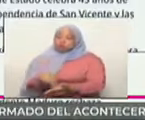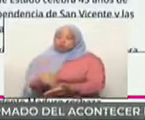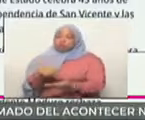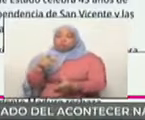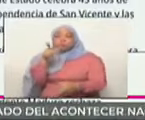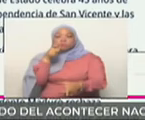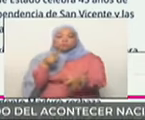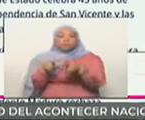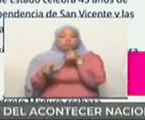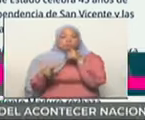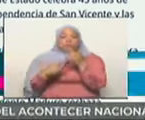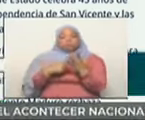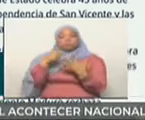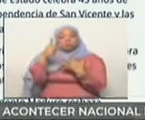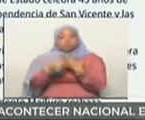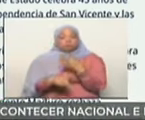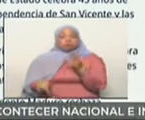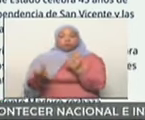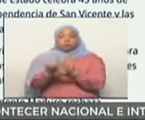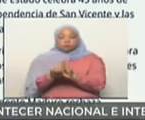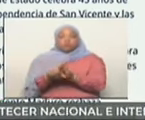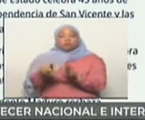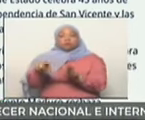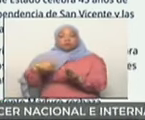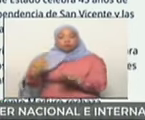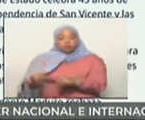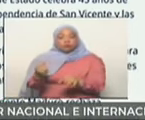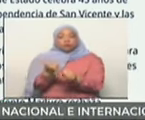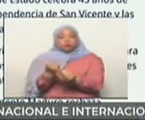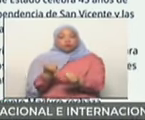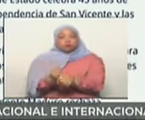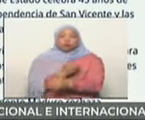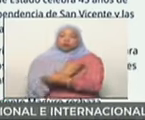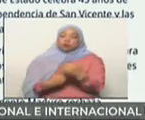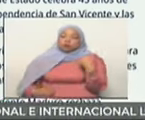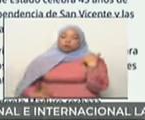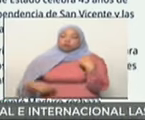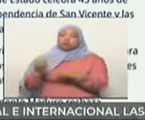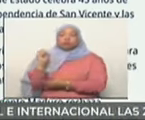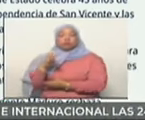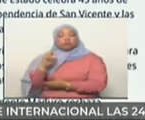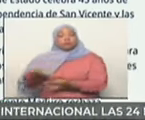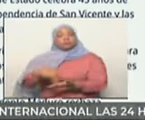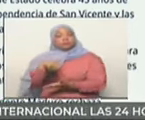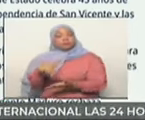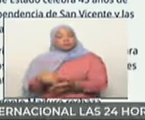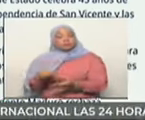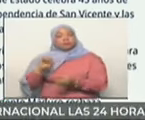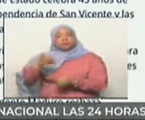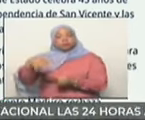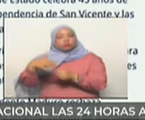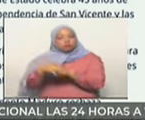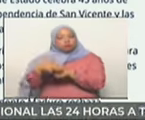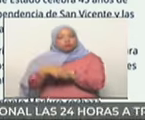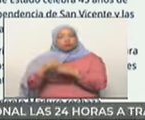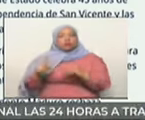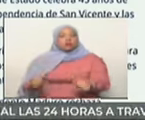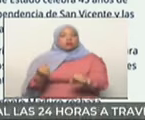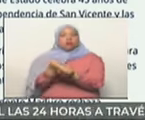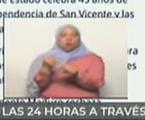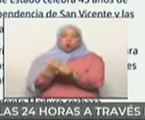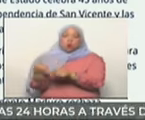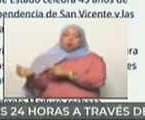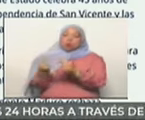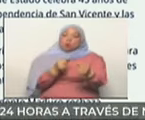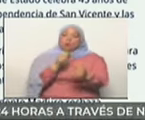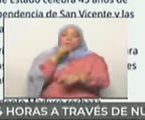consulta pública de leyes electorales. Esto ha ocurrido, lo ha anunciado el presidente de la Asamblea Nacional, Jorge Rodríguez, quien lideró el inicio del despliegue para la